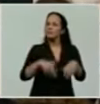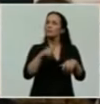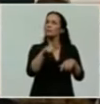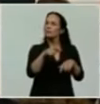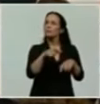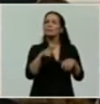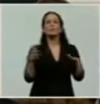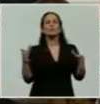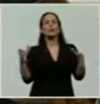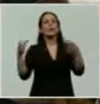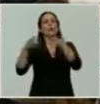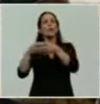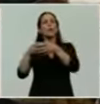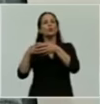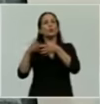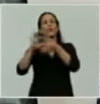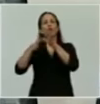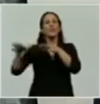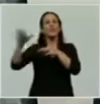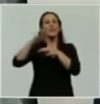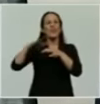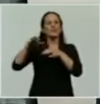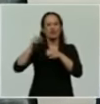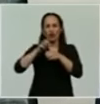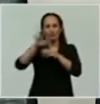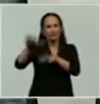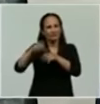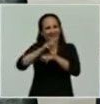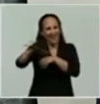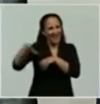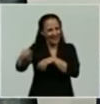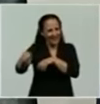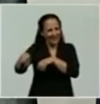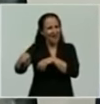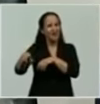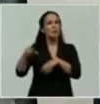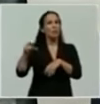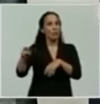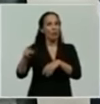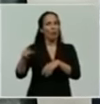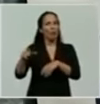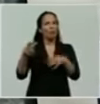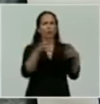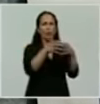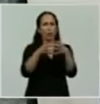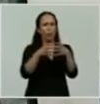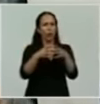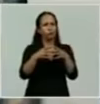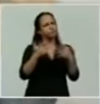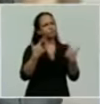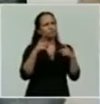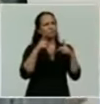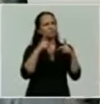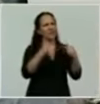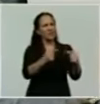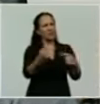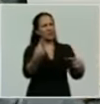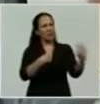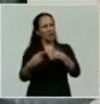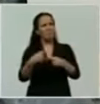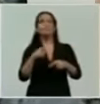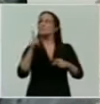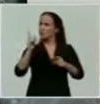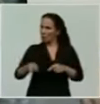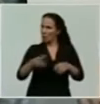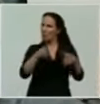con la Federación Agraria Argentina, recibimos críticas de muchos sectores, y ellos recibieron